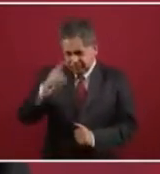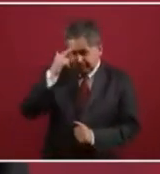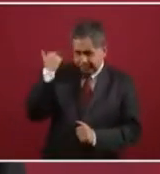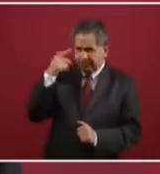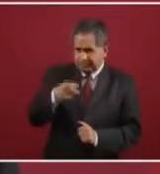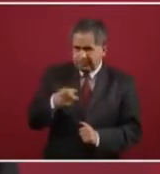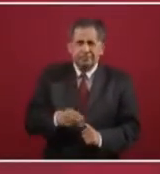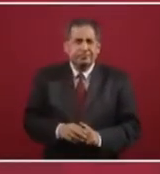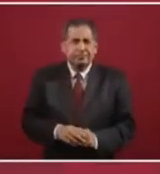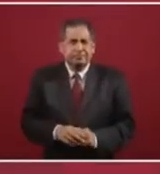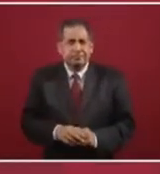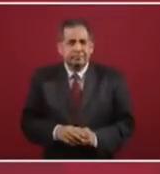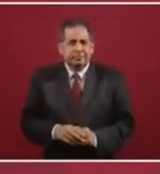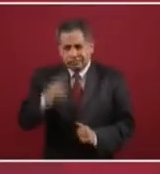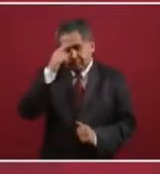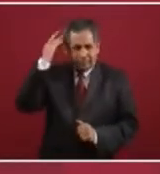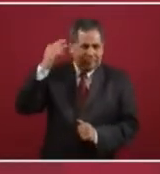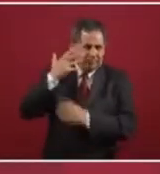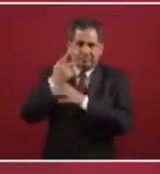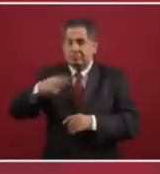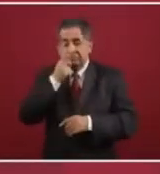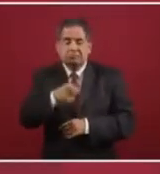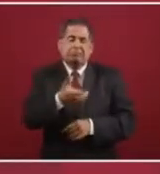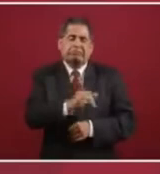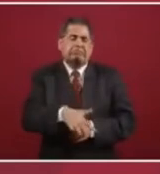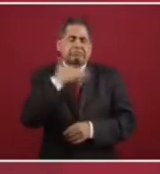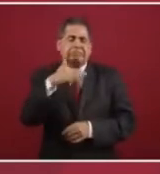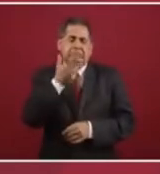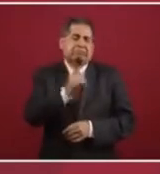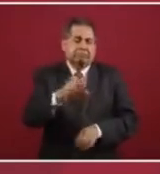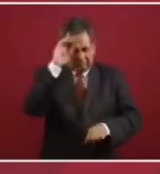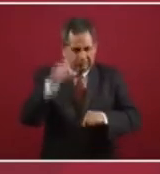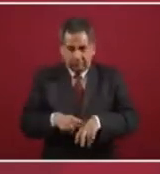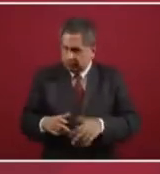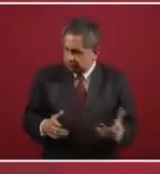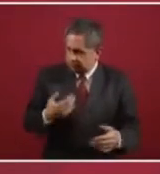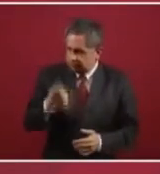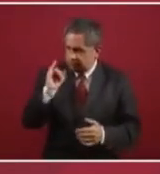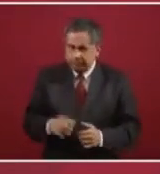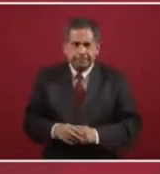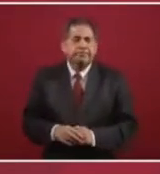Acuérdense lo que se decía, que la corrupción